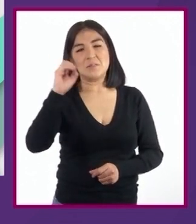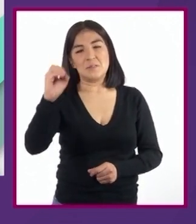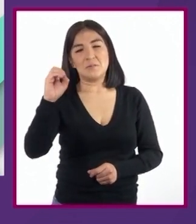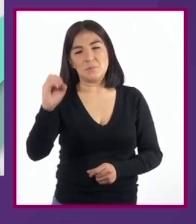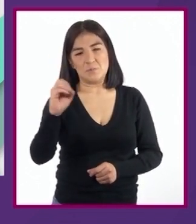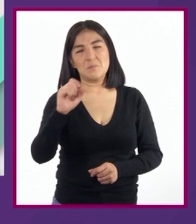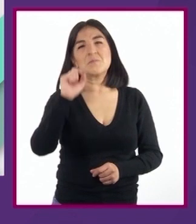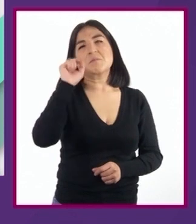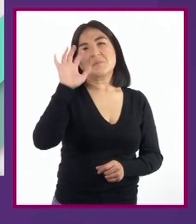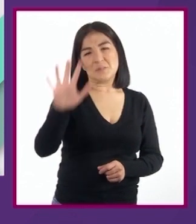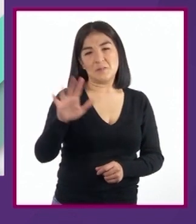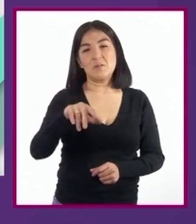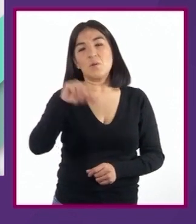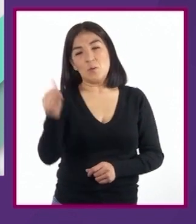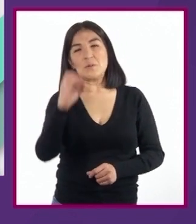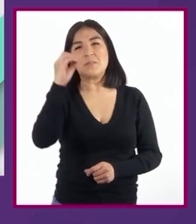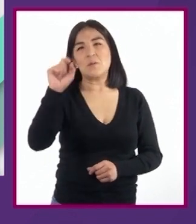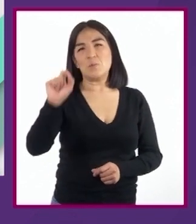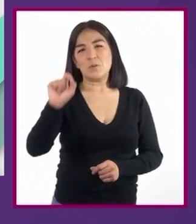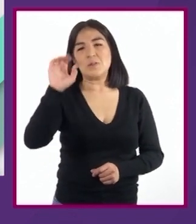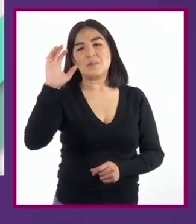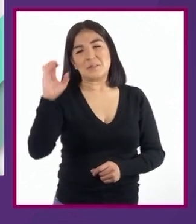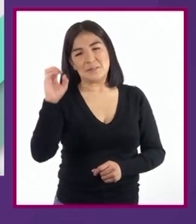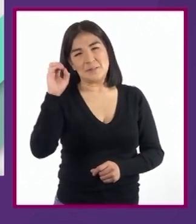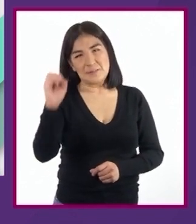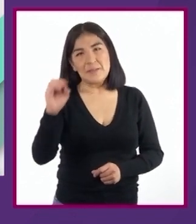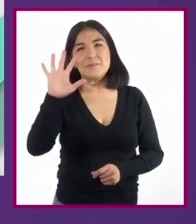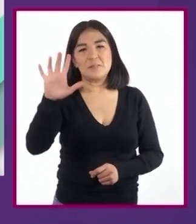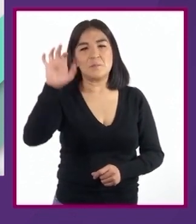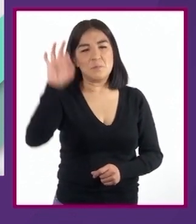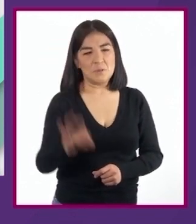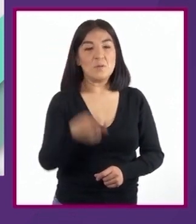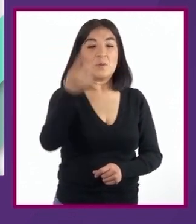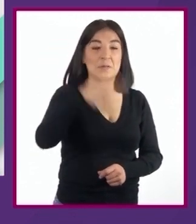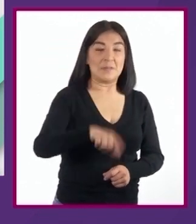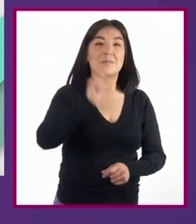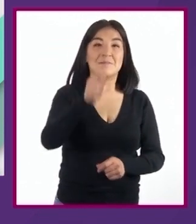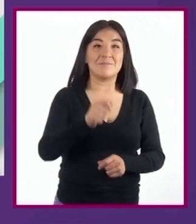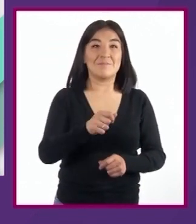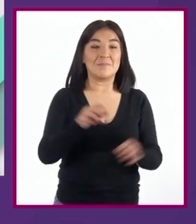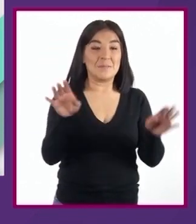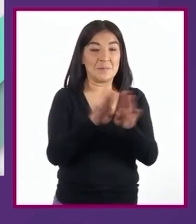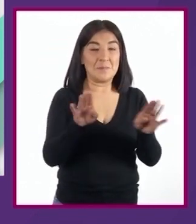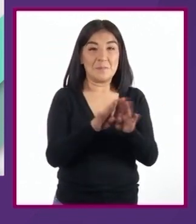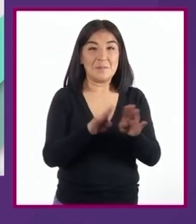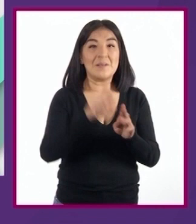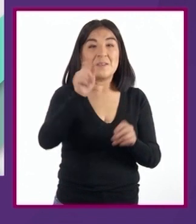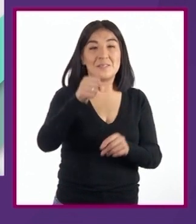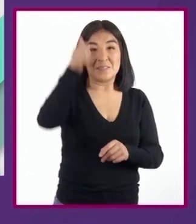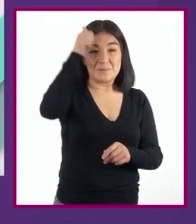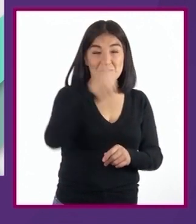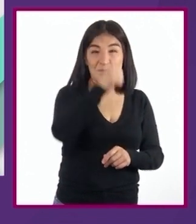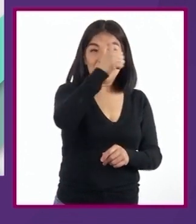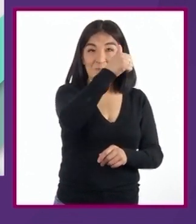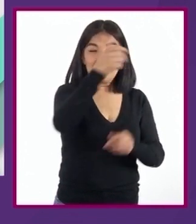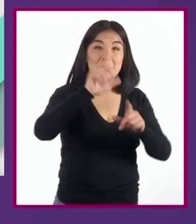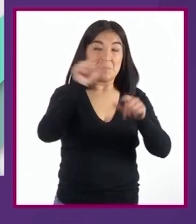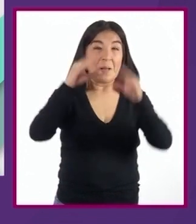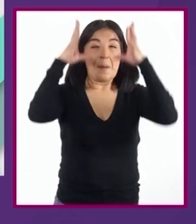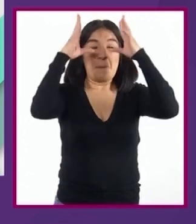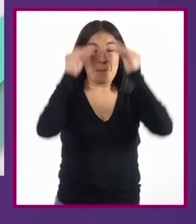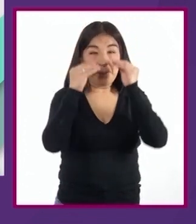0.05%. Y por último, la probabilidad de pérdida de visión durante la cirugía con rayo